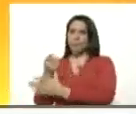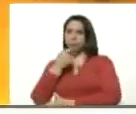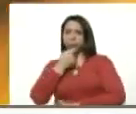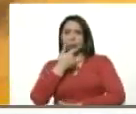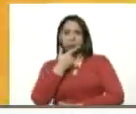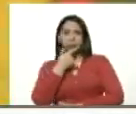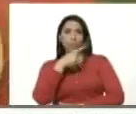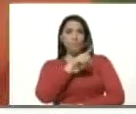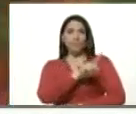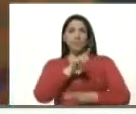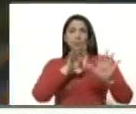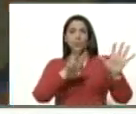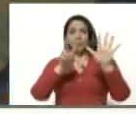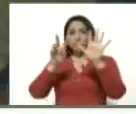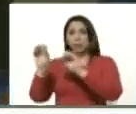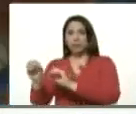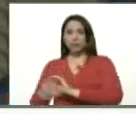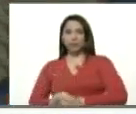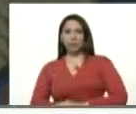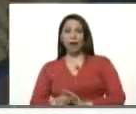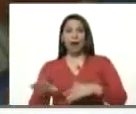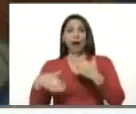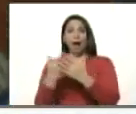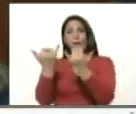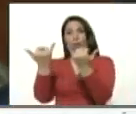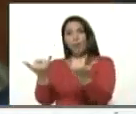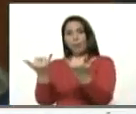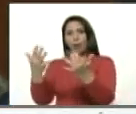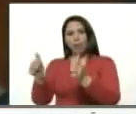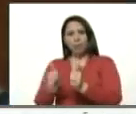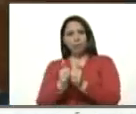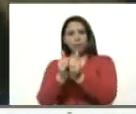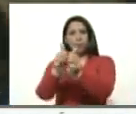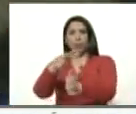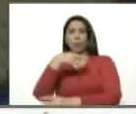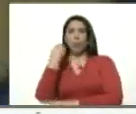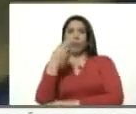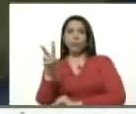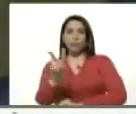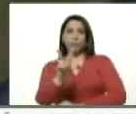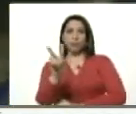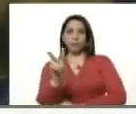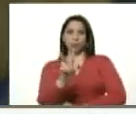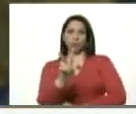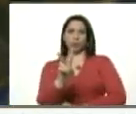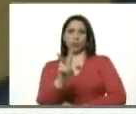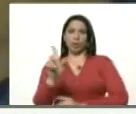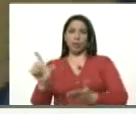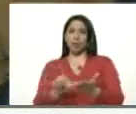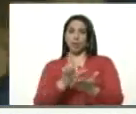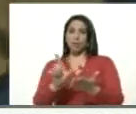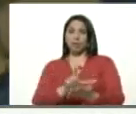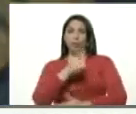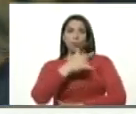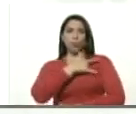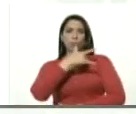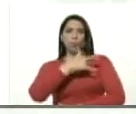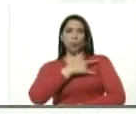en 1970 y que hasta la fecha acompañan a la juventud venezolana en liceos y